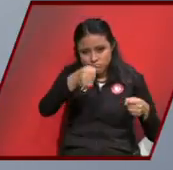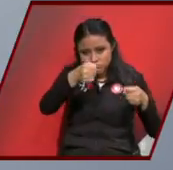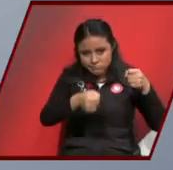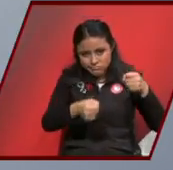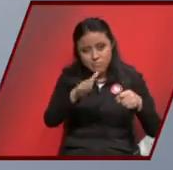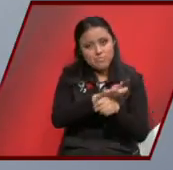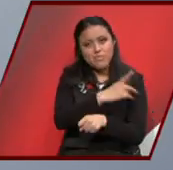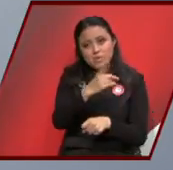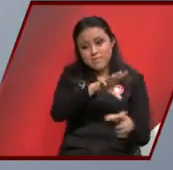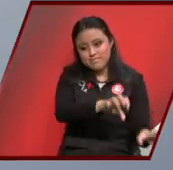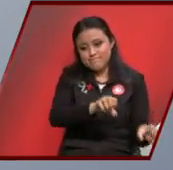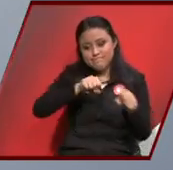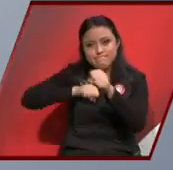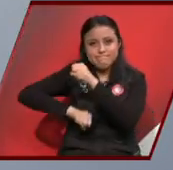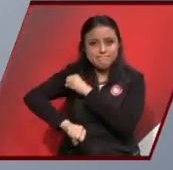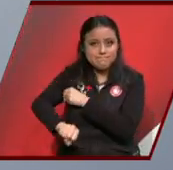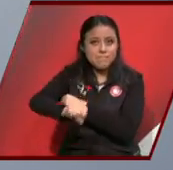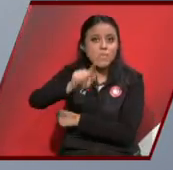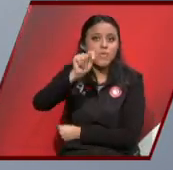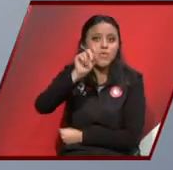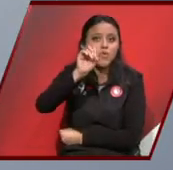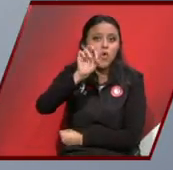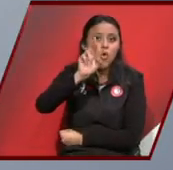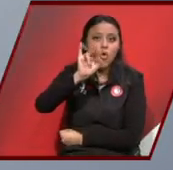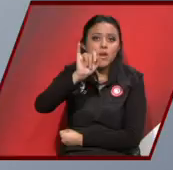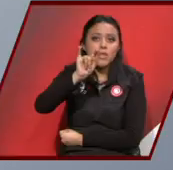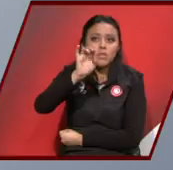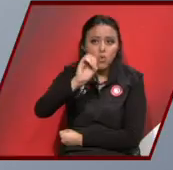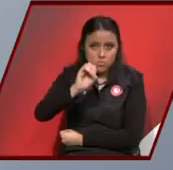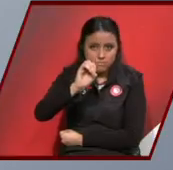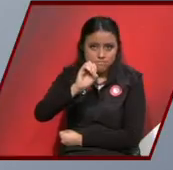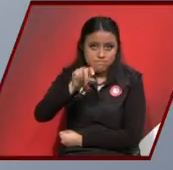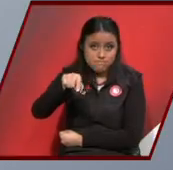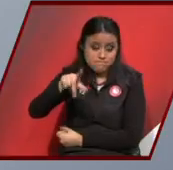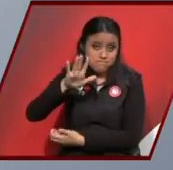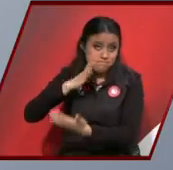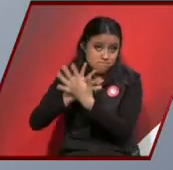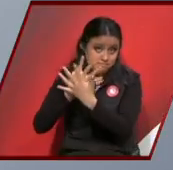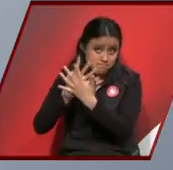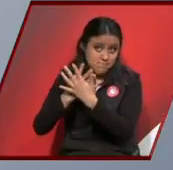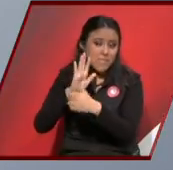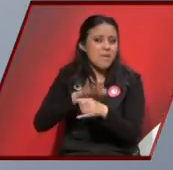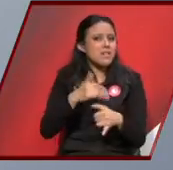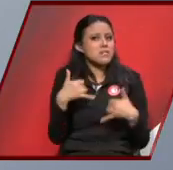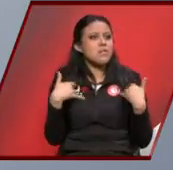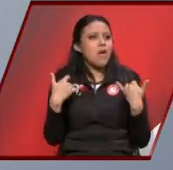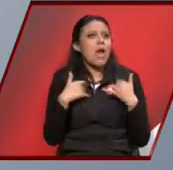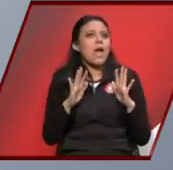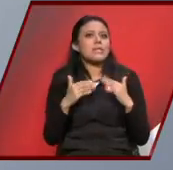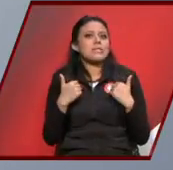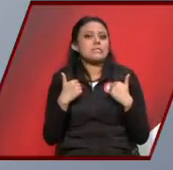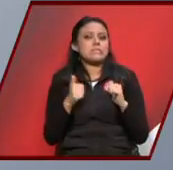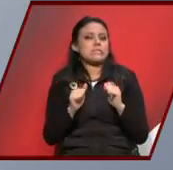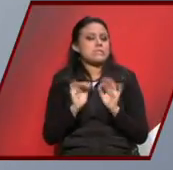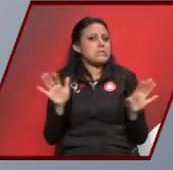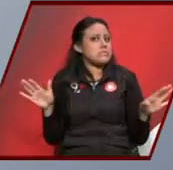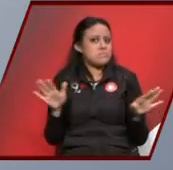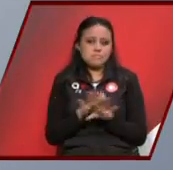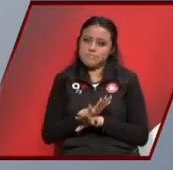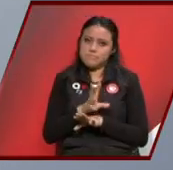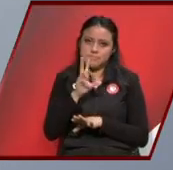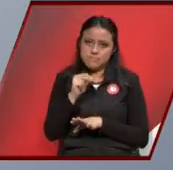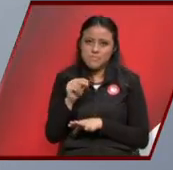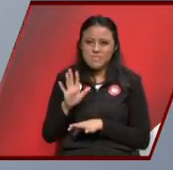acabas en el torito. Esas son las medidas los jóvenes, que tenemos que tomar. Vuelvo a citarlos, son los que más rápido tomaron en conciencia del alcoholímetro, claro,